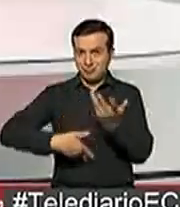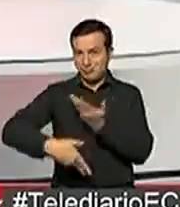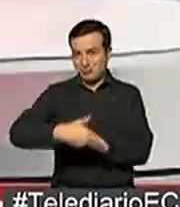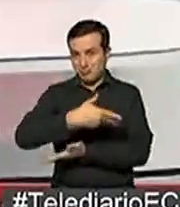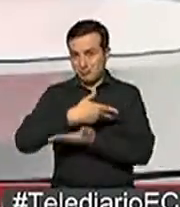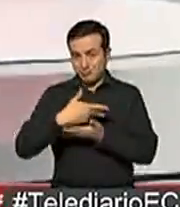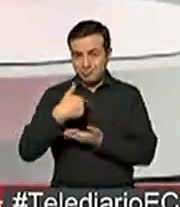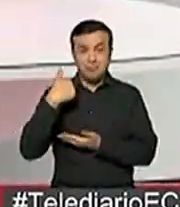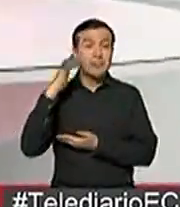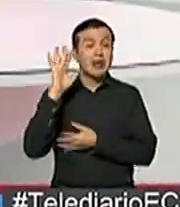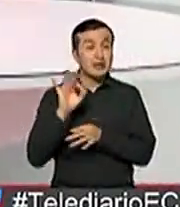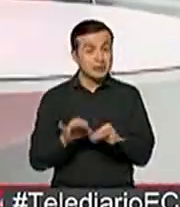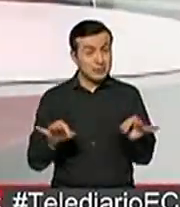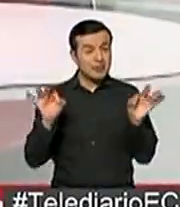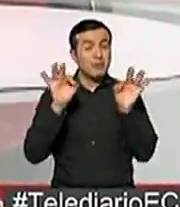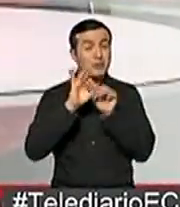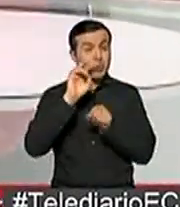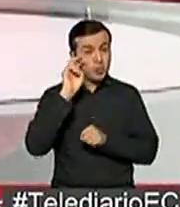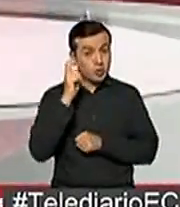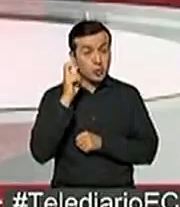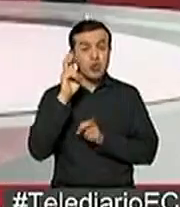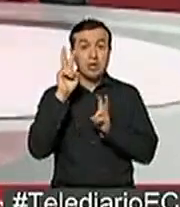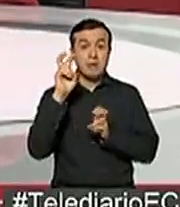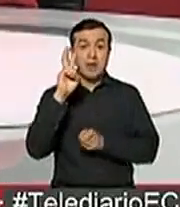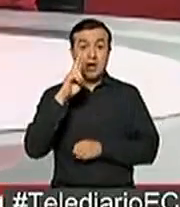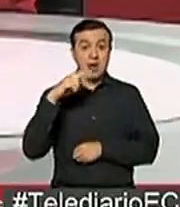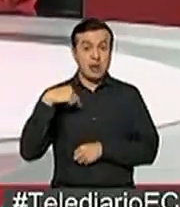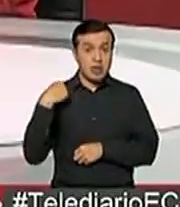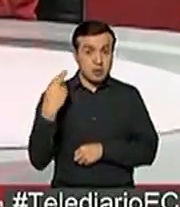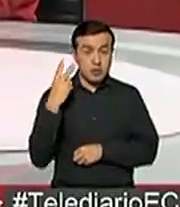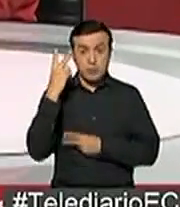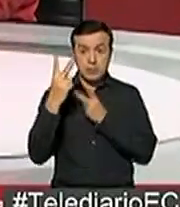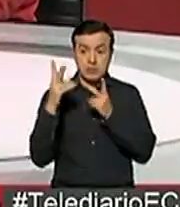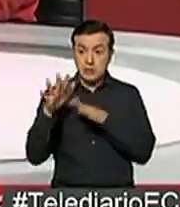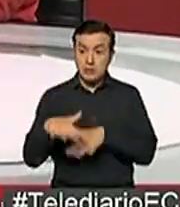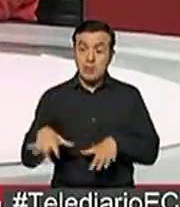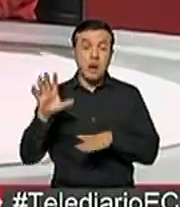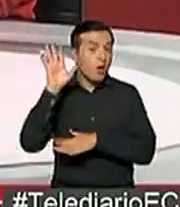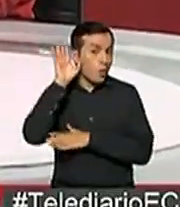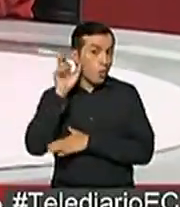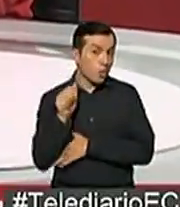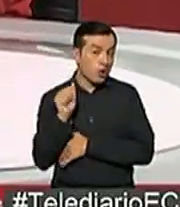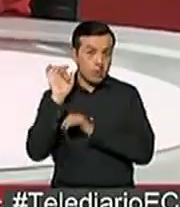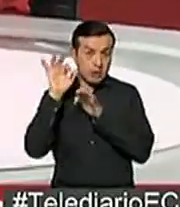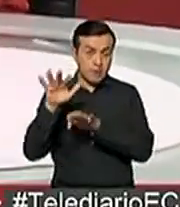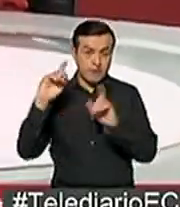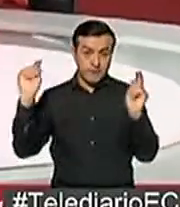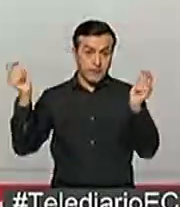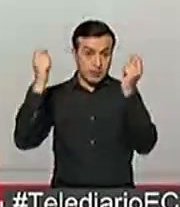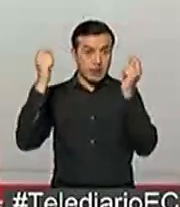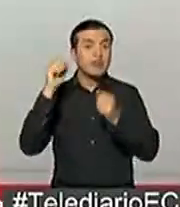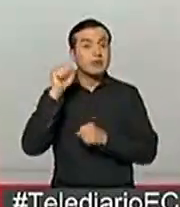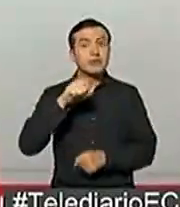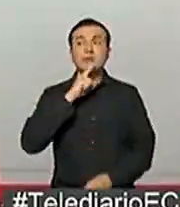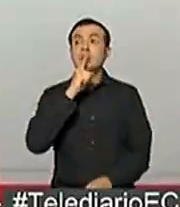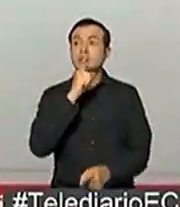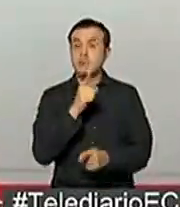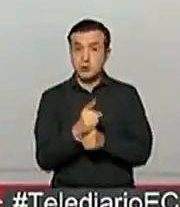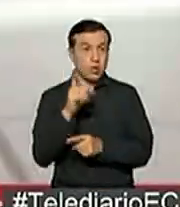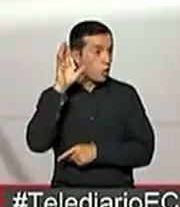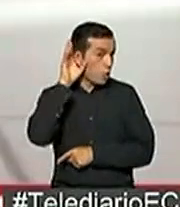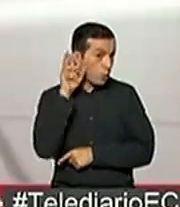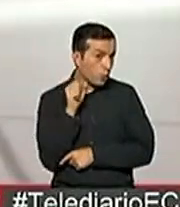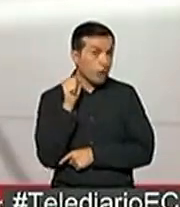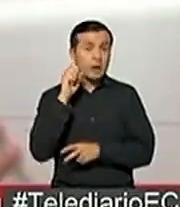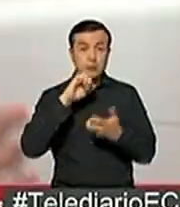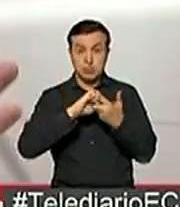convoca sobre todo a un turismo de carácter religioso y visita sobre toda la ciudad de cuenca que está de fiestas por supuesto que sí y cuenca que se